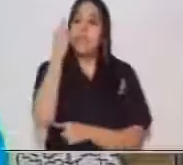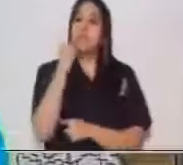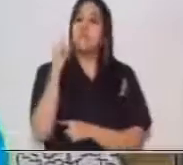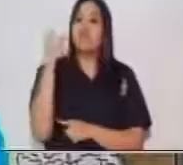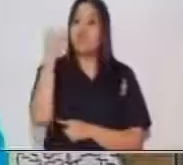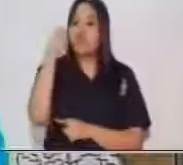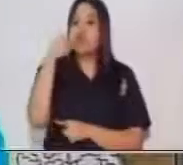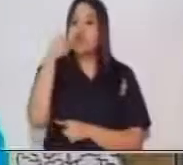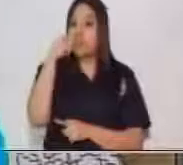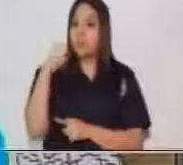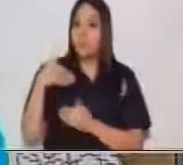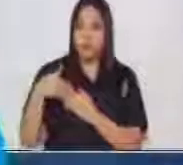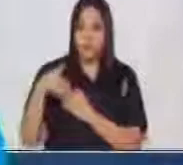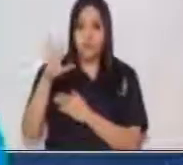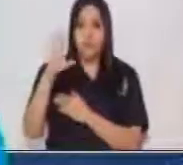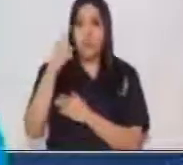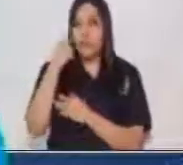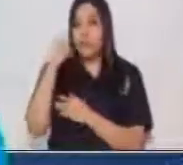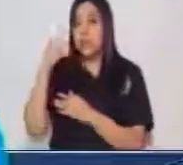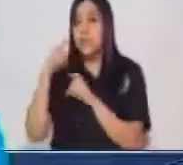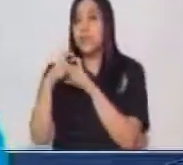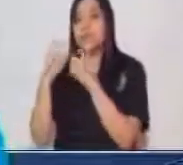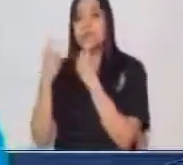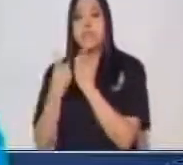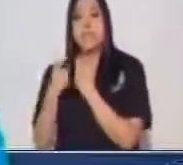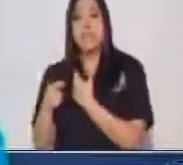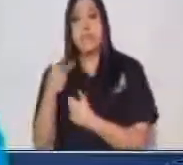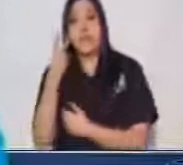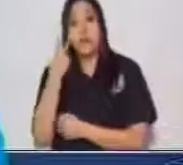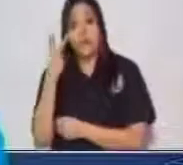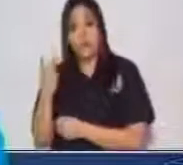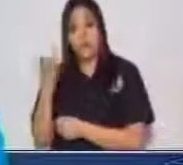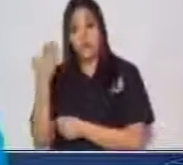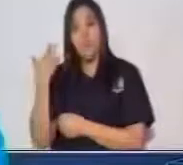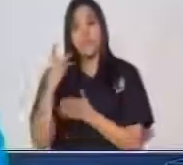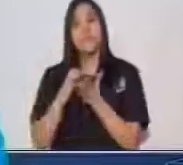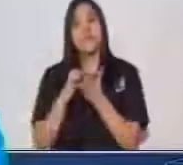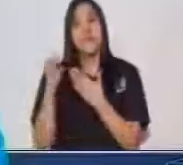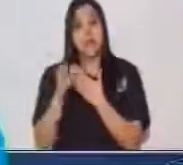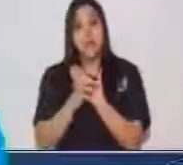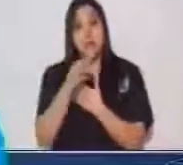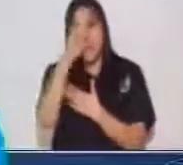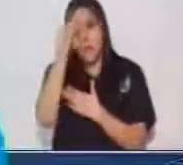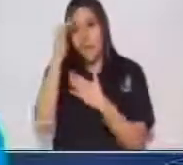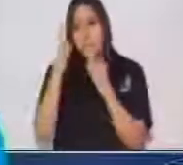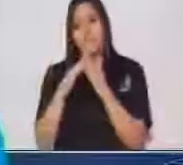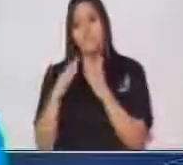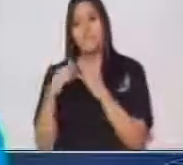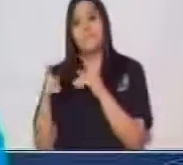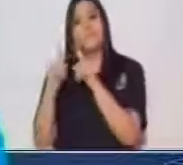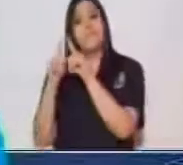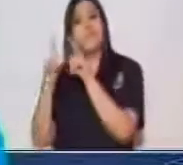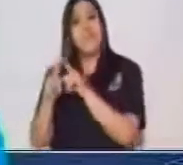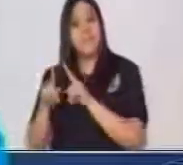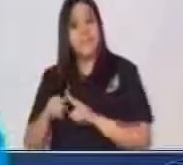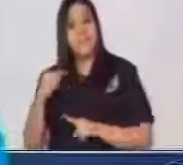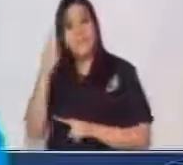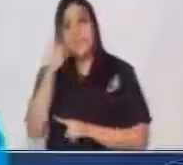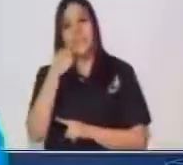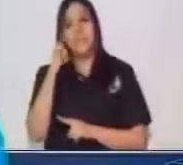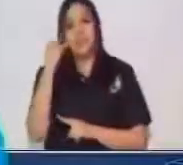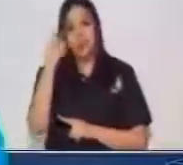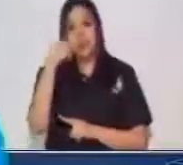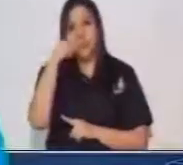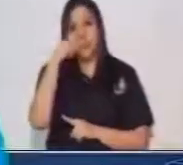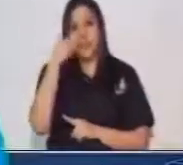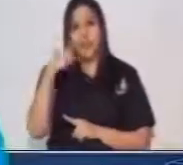de nuestras aulas hemos visto, y dentro de nuestras clases acá en el programa, hemos visto diferentes tipos de sustantivos. El